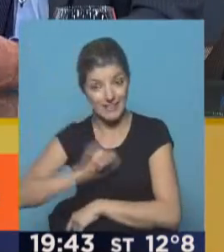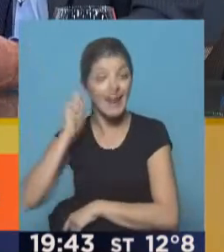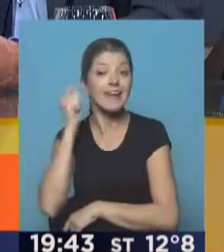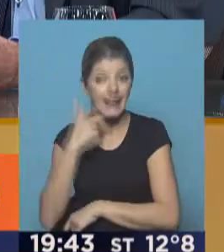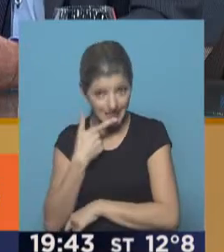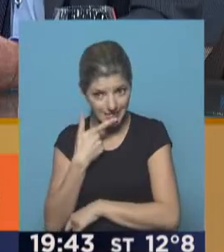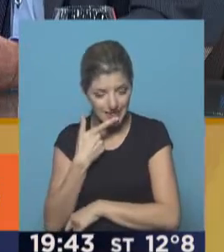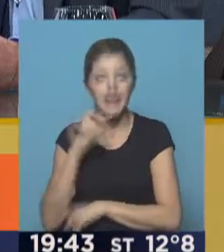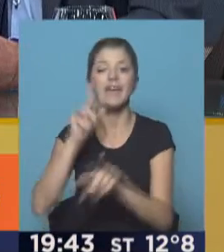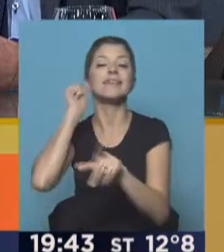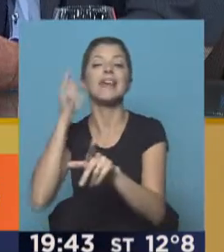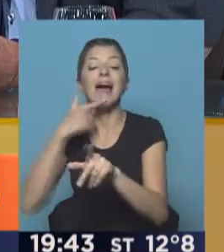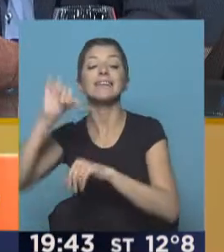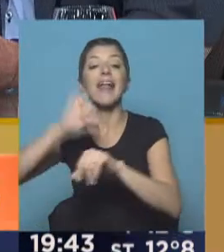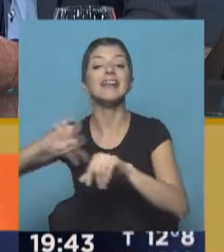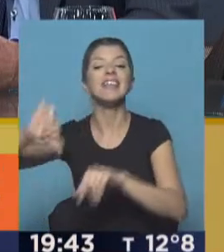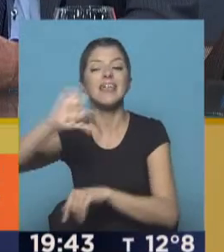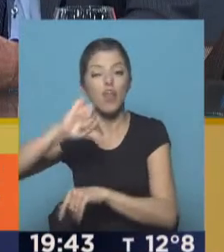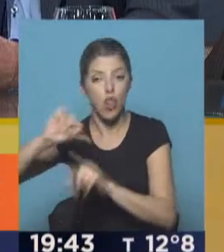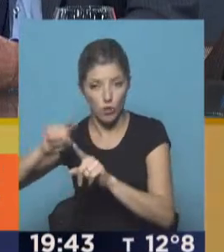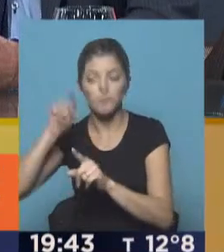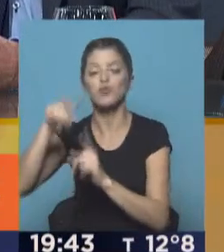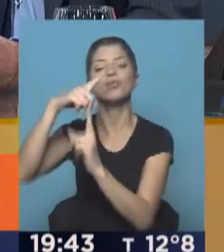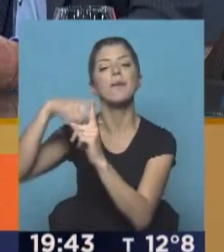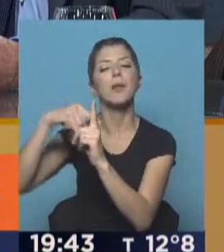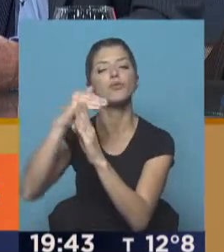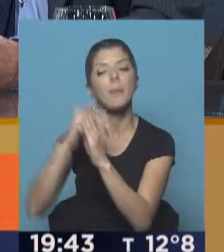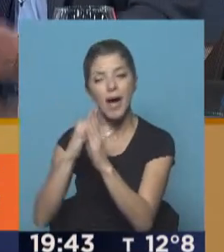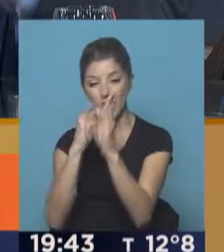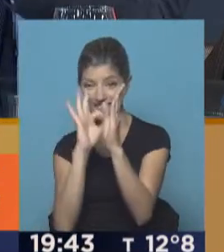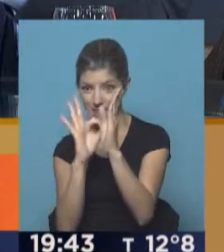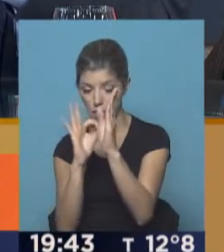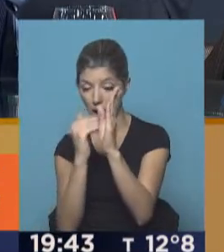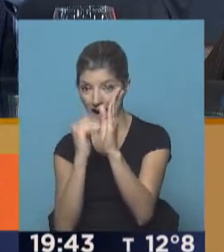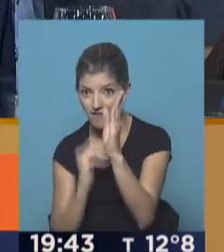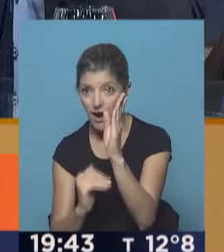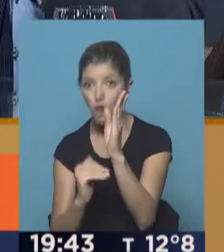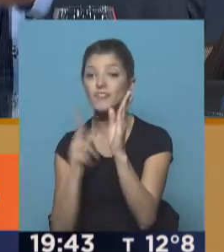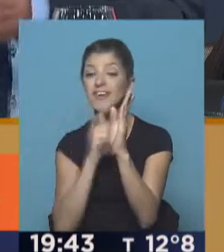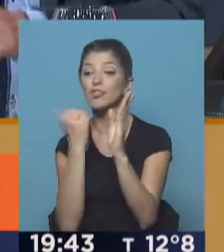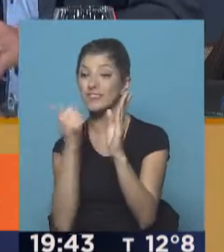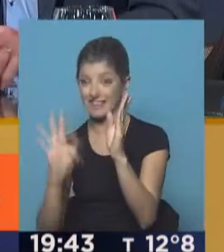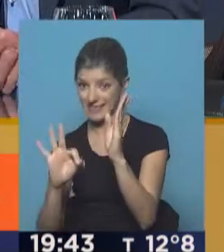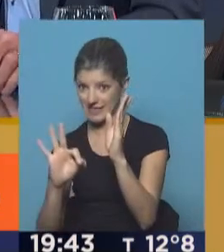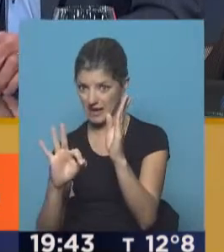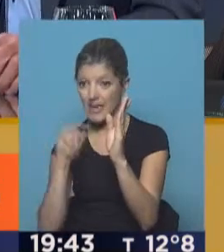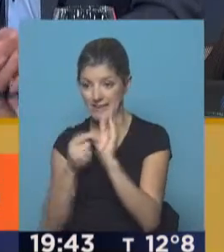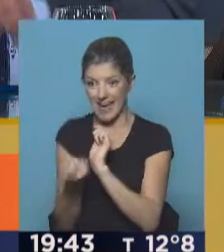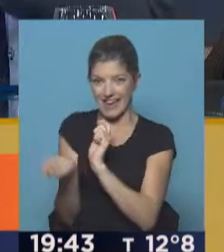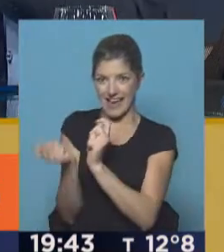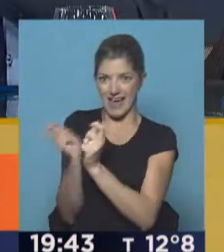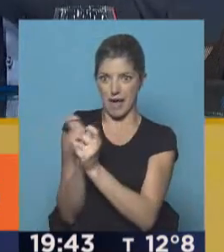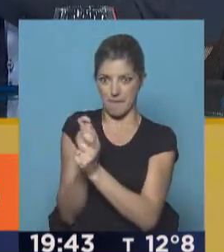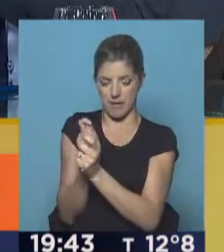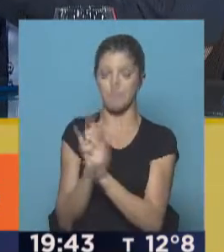líquida a través de bajarle su temperatura a menos 160 grados. Ahí se transforma en líquido. Pero ¿cuál es la ventaja? Que